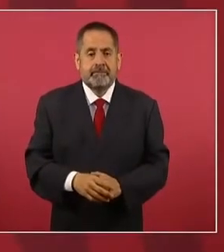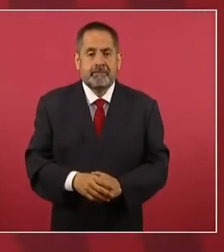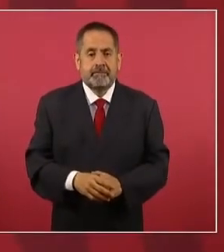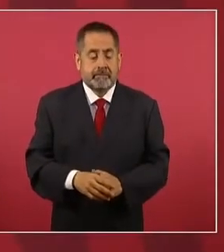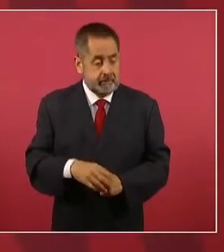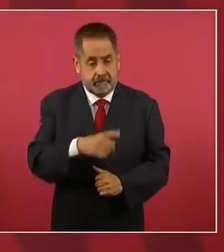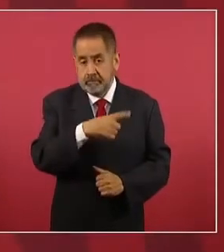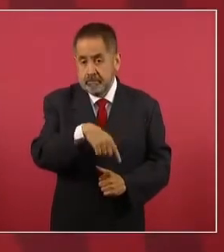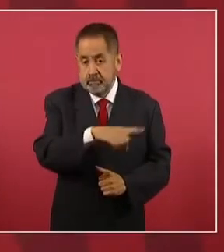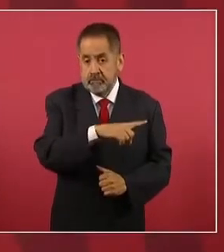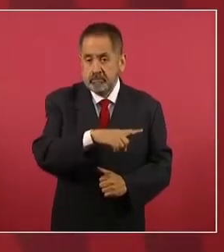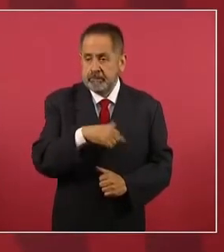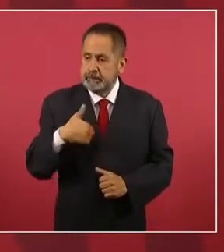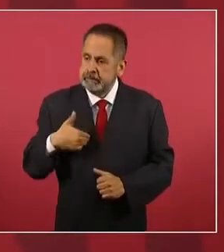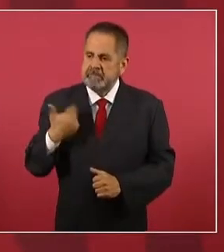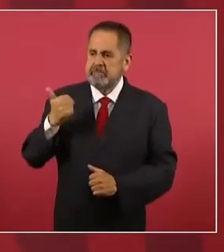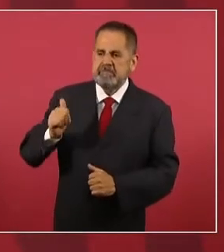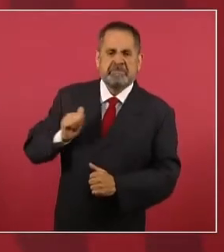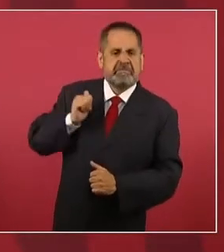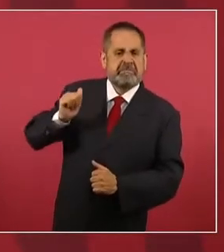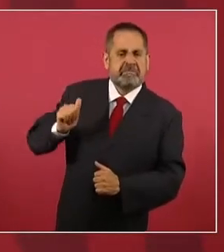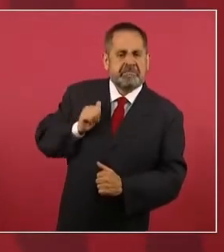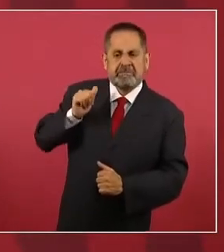Ellos se beneficiaban,